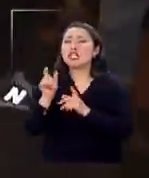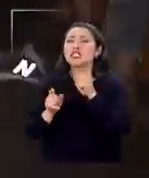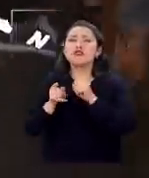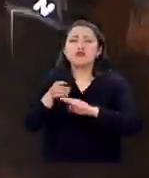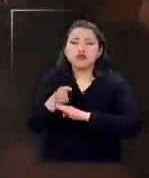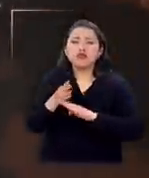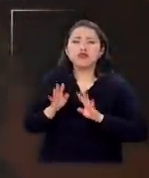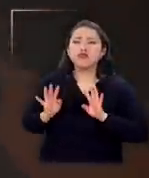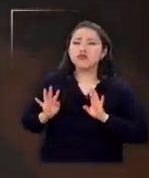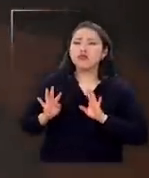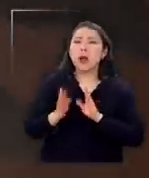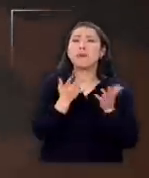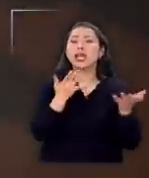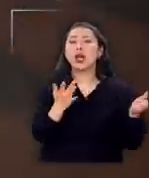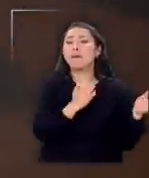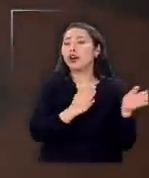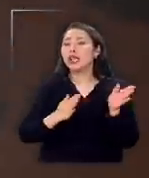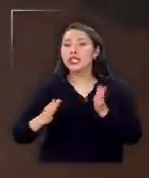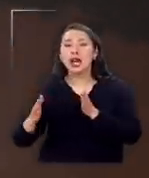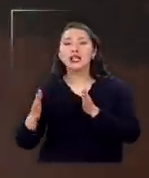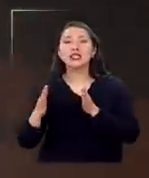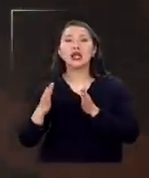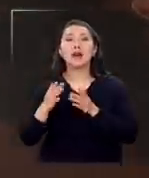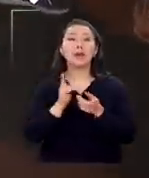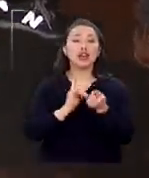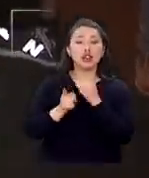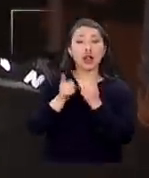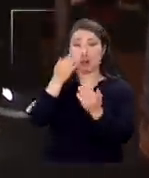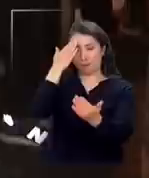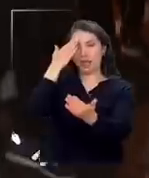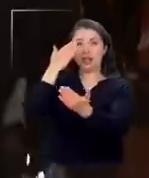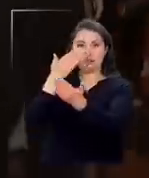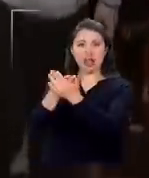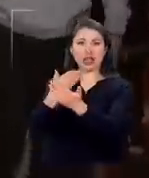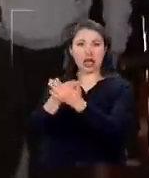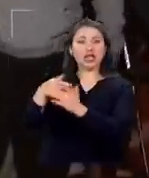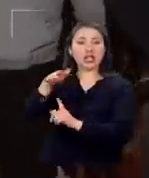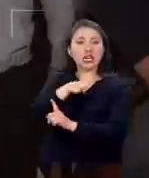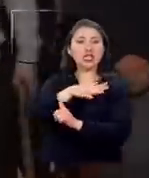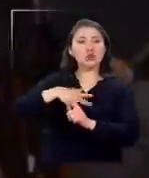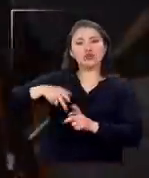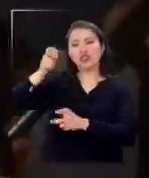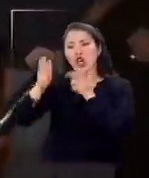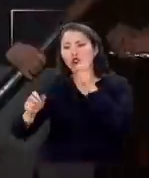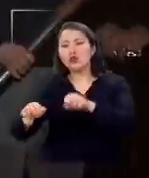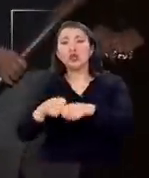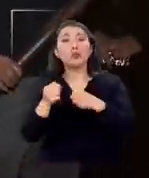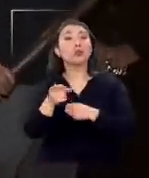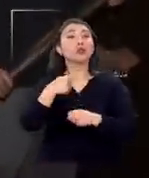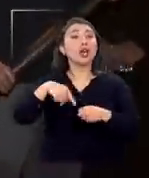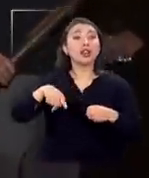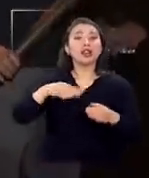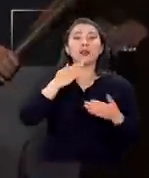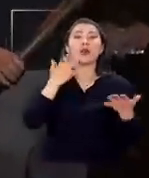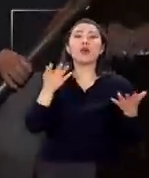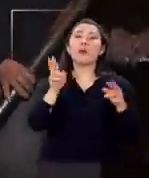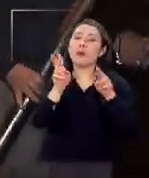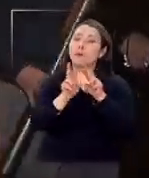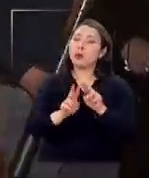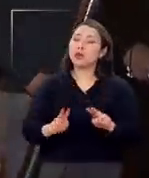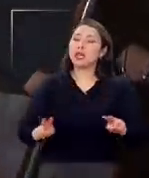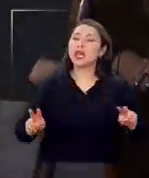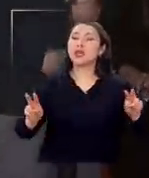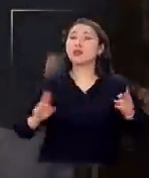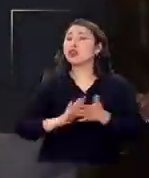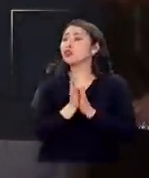llegado acá para organizarse, se han organizado para enfrentar estos hechos que han pasado. Ustedes lo han hecho de manera también pacífica,